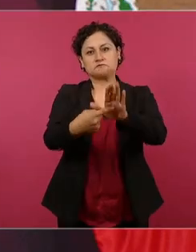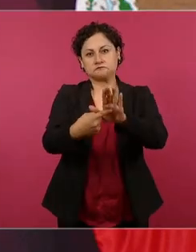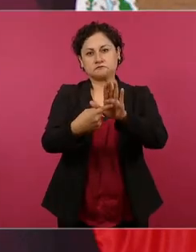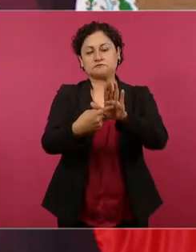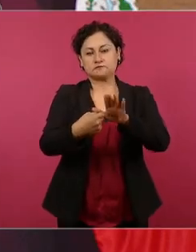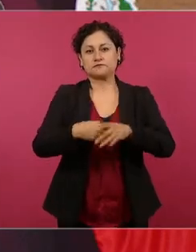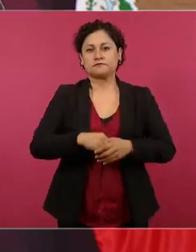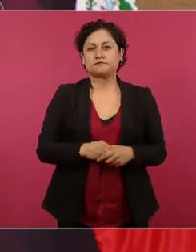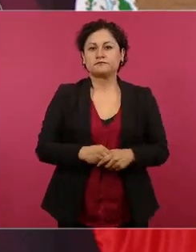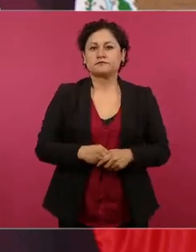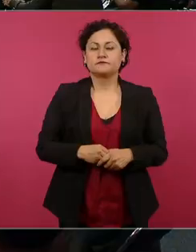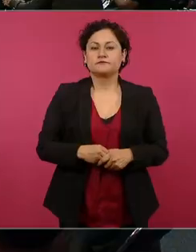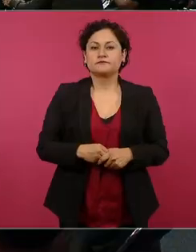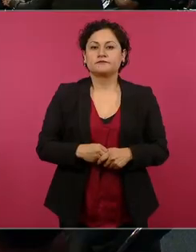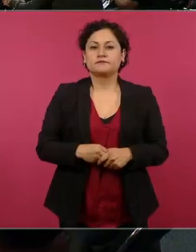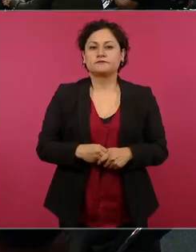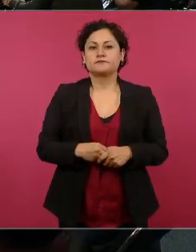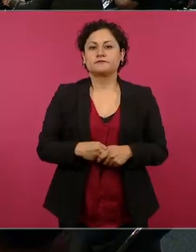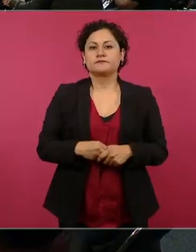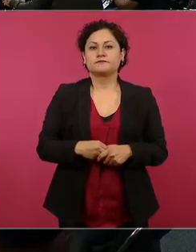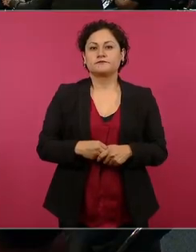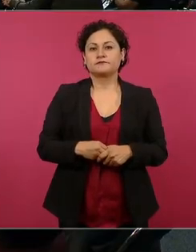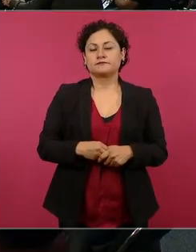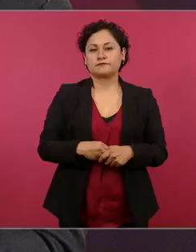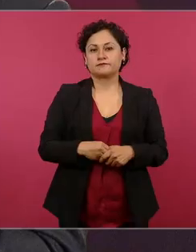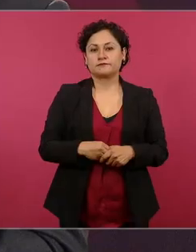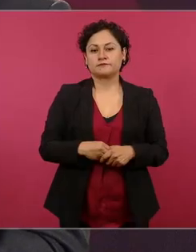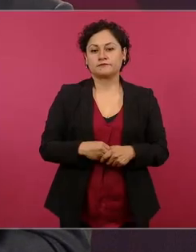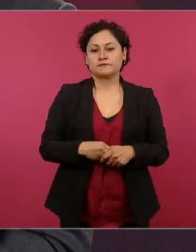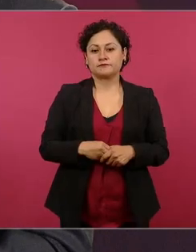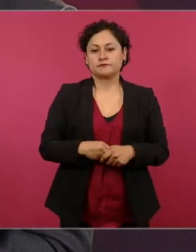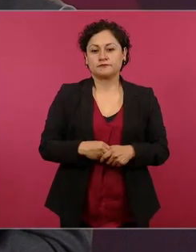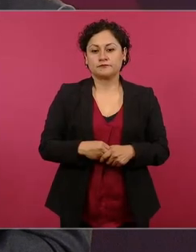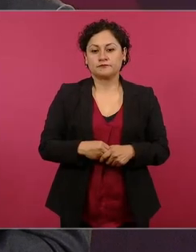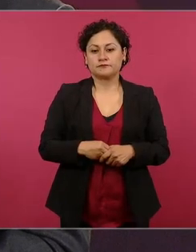Se pueden estar todo un día